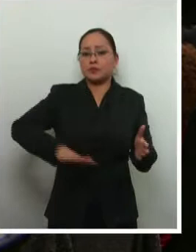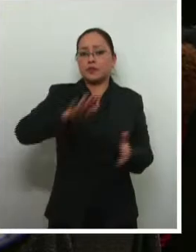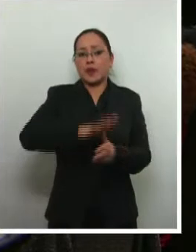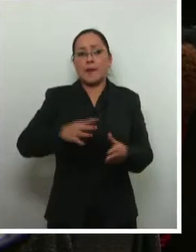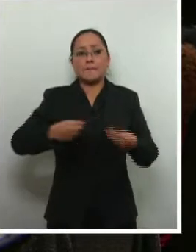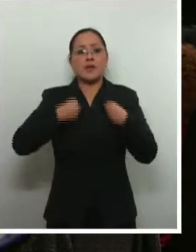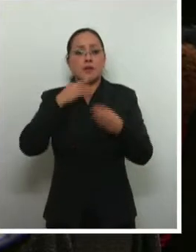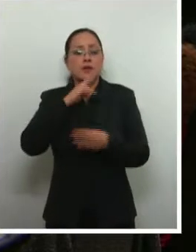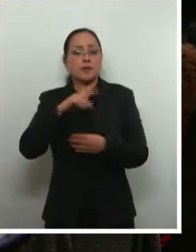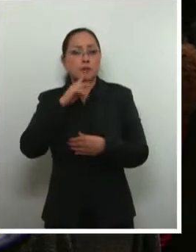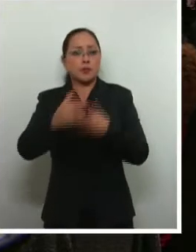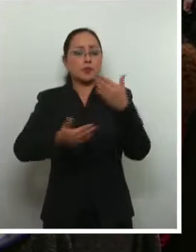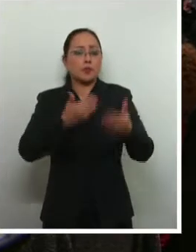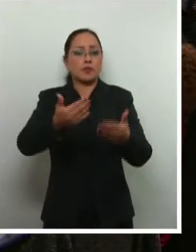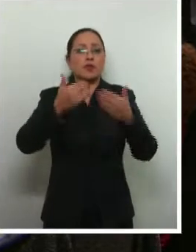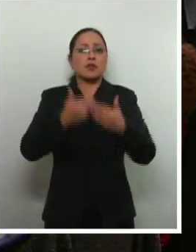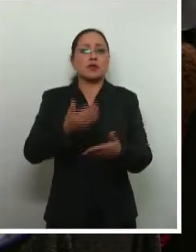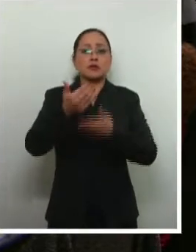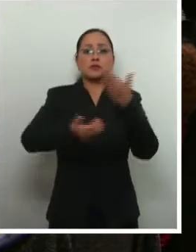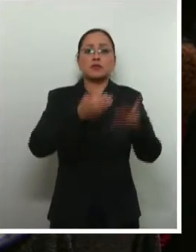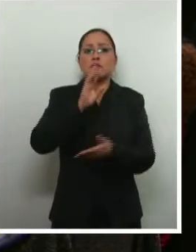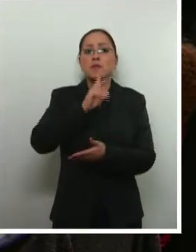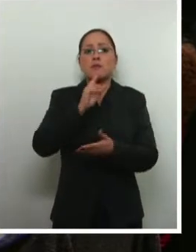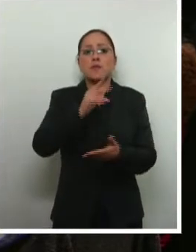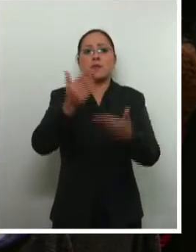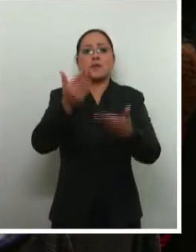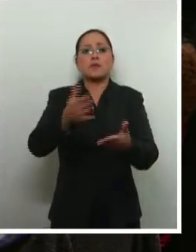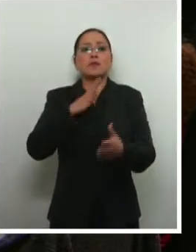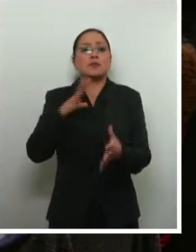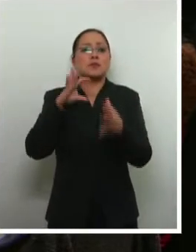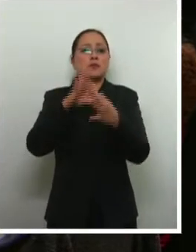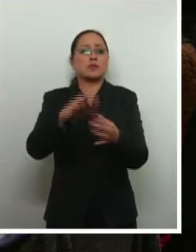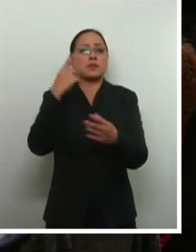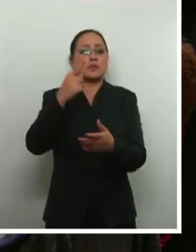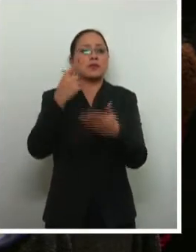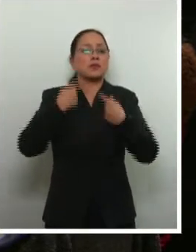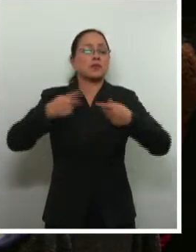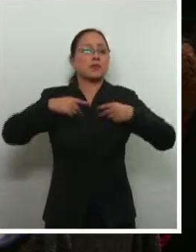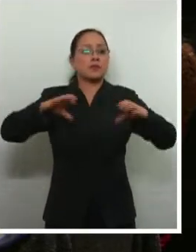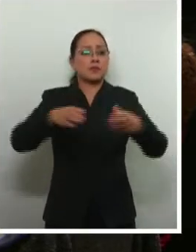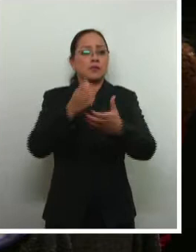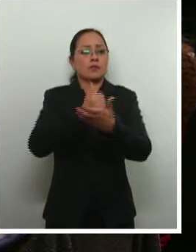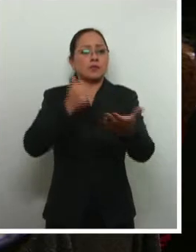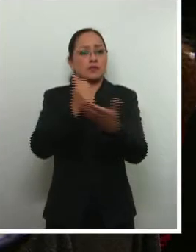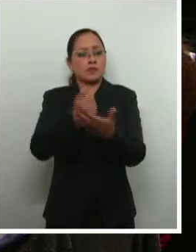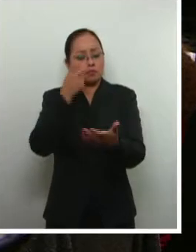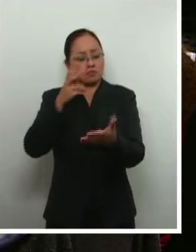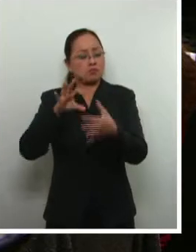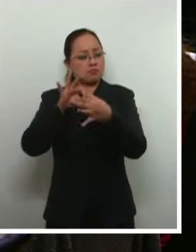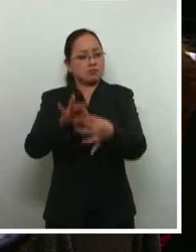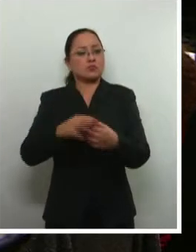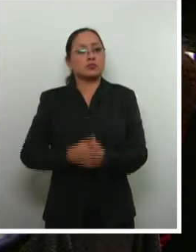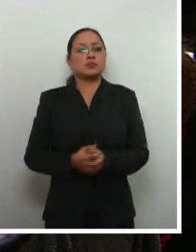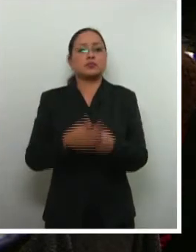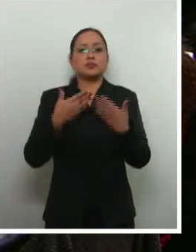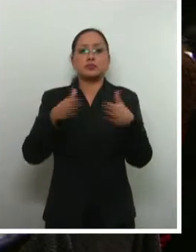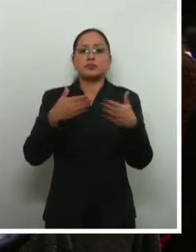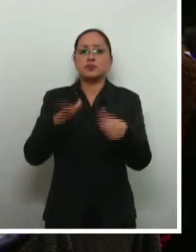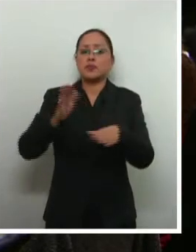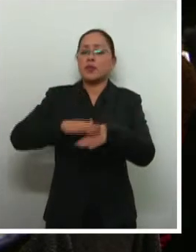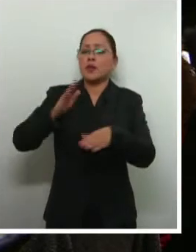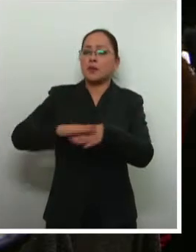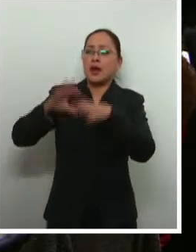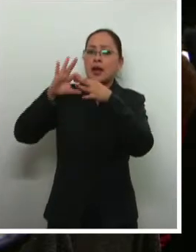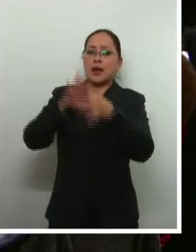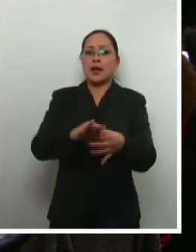la actualización de los servicios públicos que incidan en la calidad de vida de los habitantes de la ciudad. La ampliación,